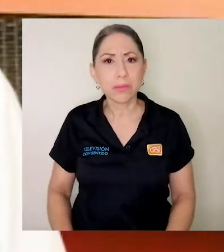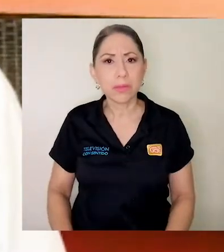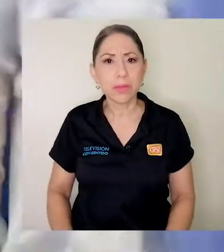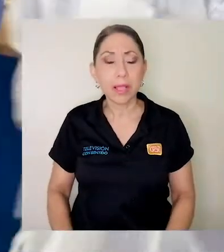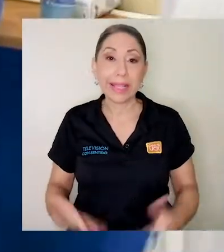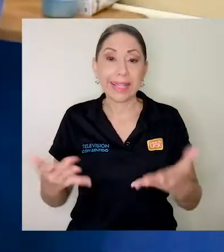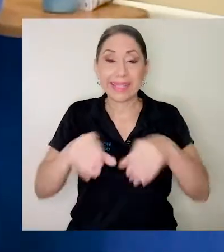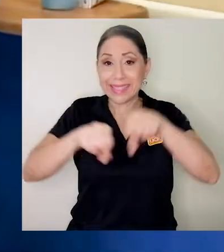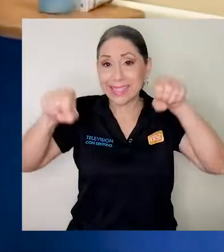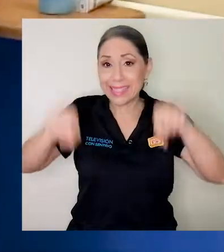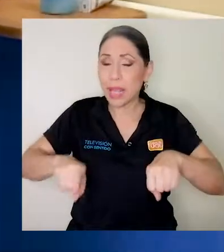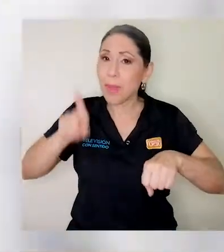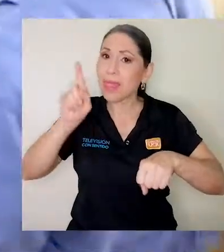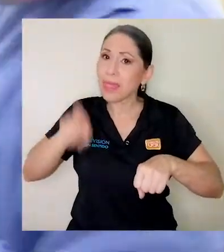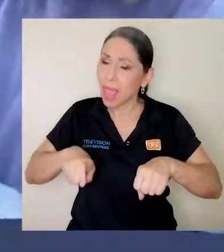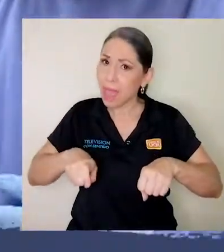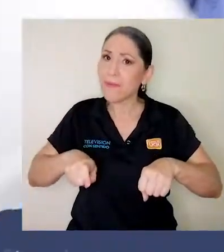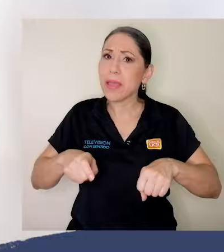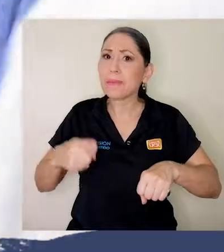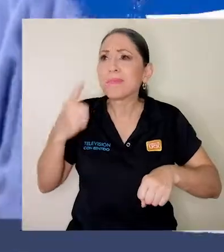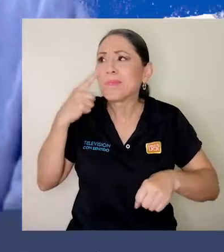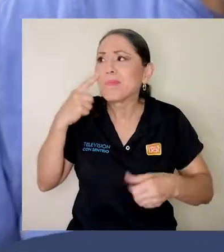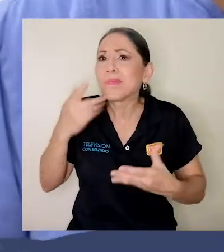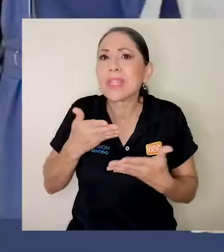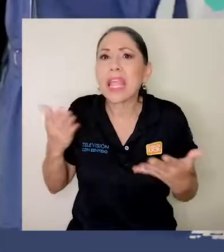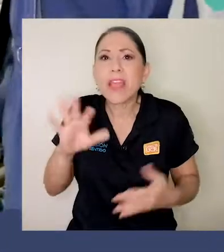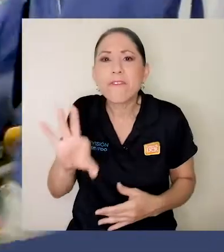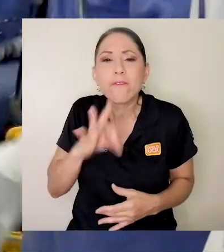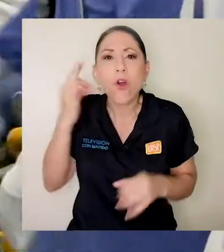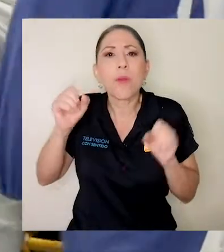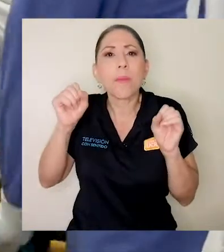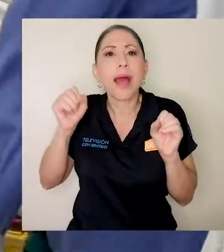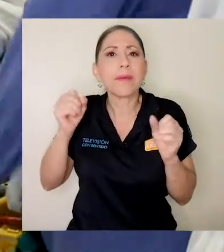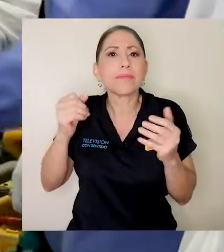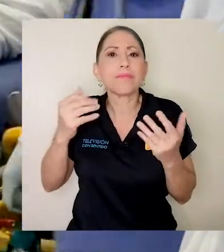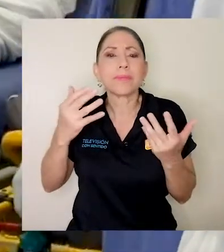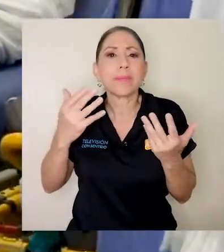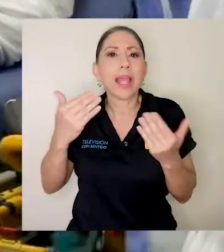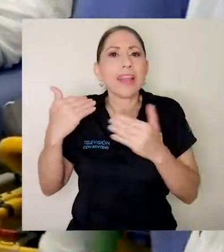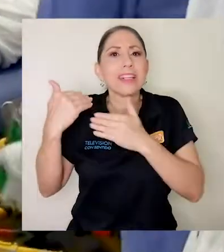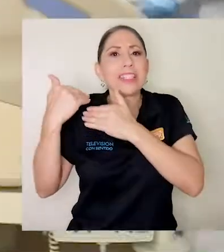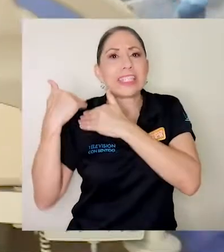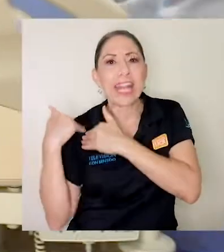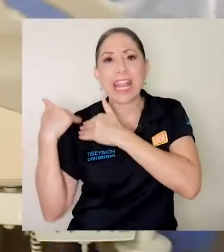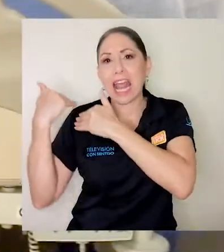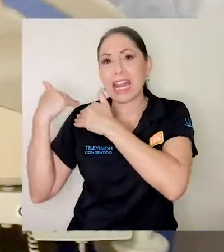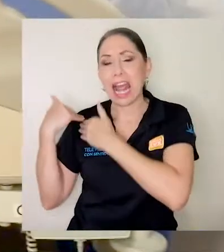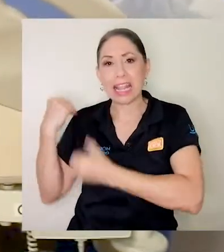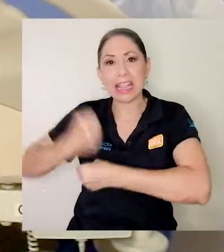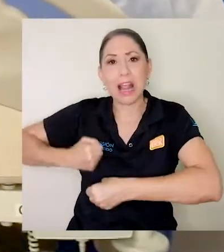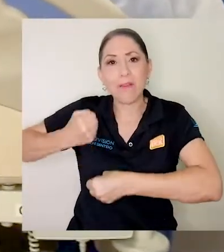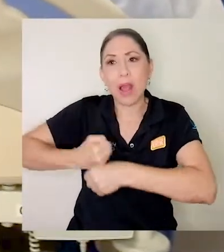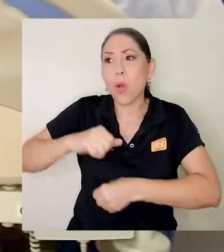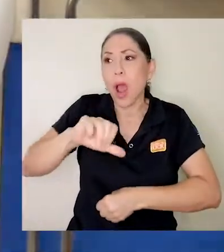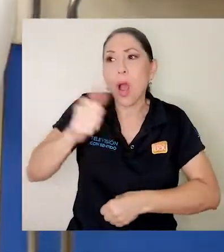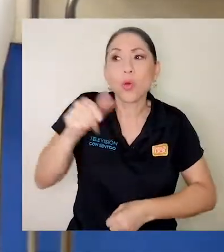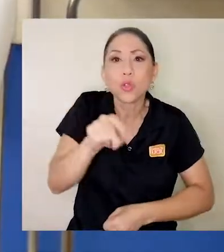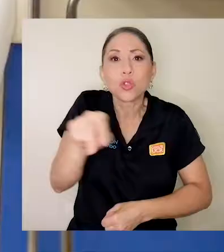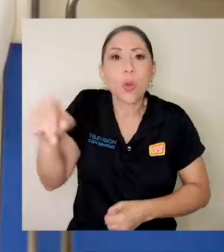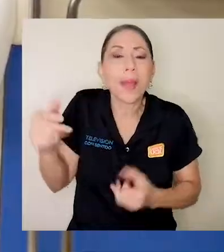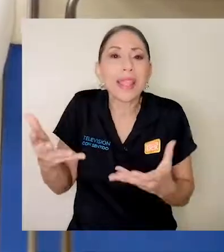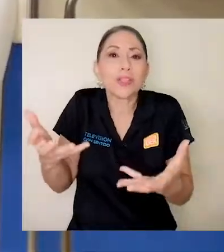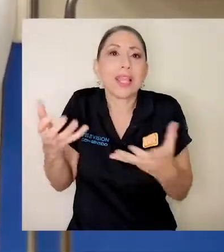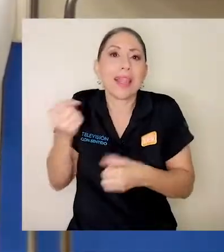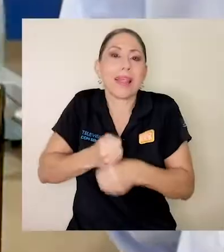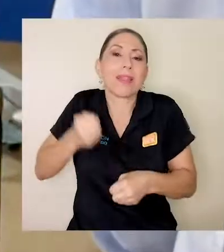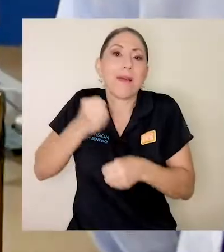hacen? Entonces, el sistema tiene que buscar de inmediato la forma de recargarle el trabajo a otros compañeros que quieran